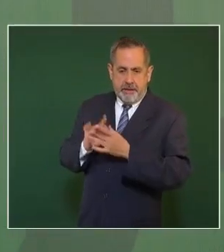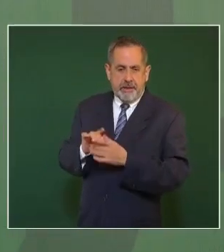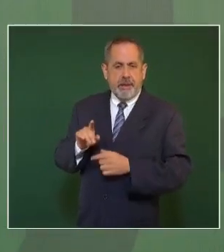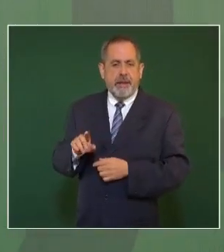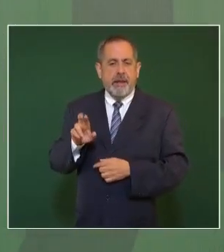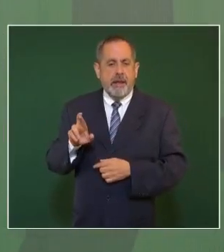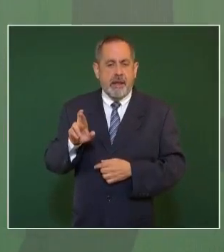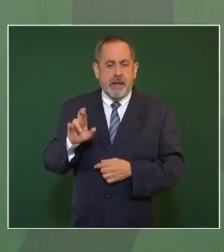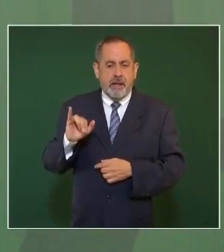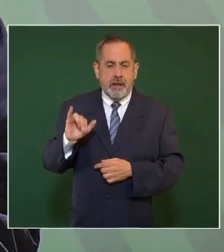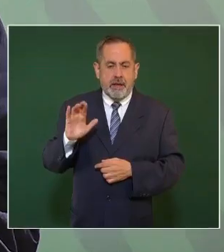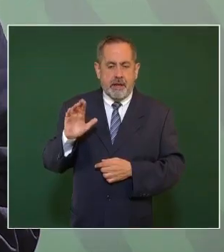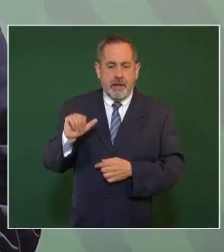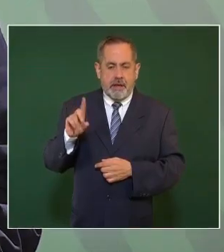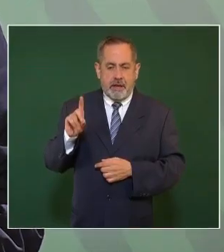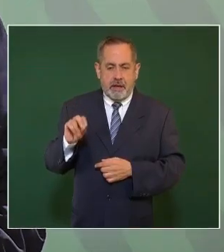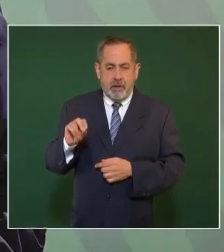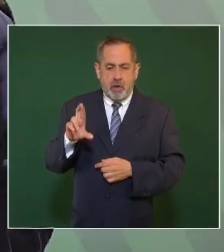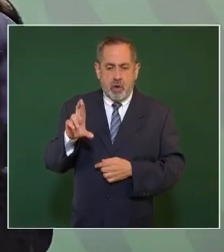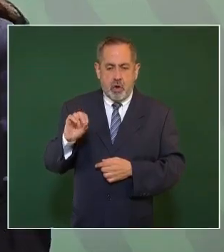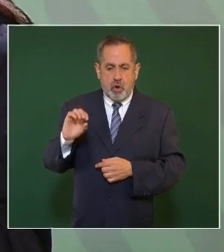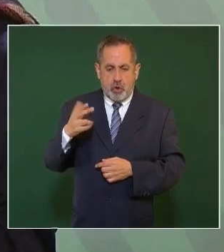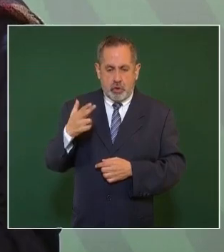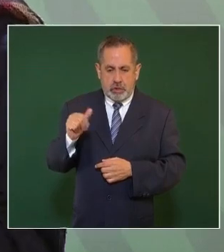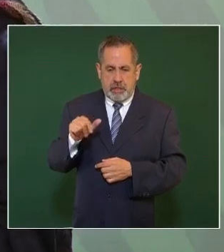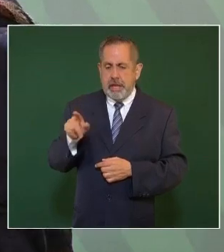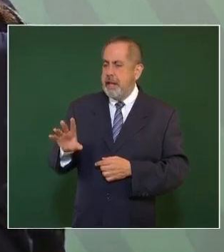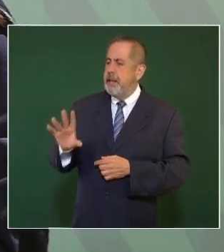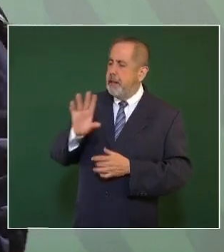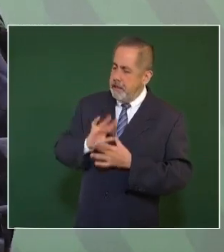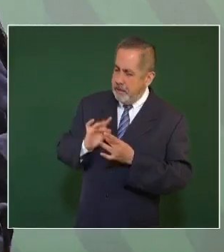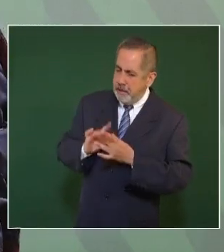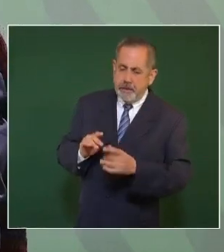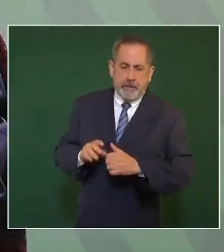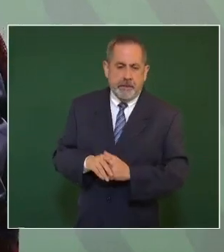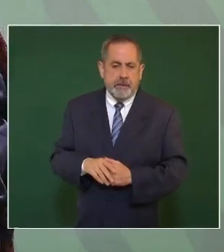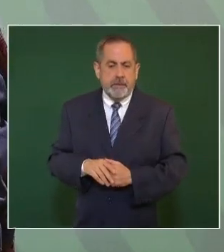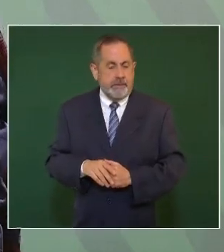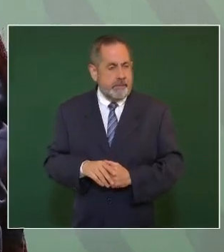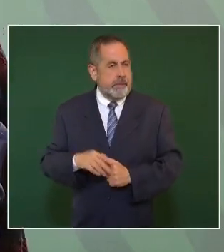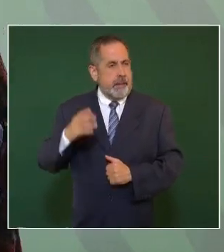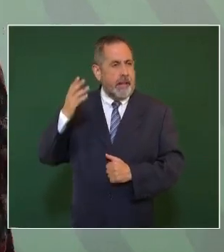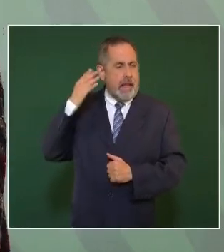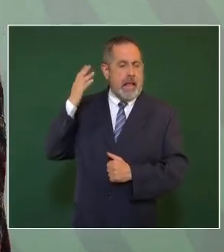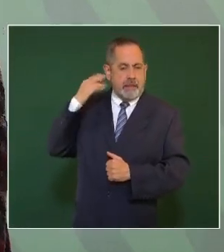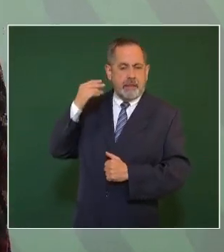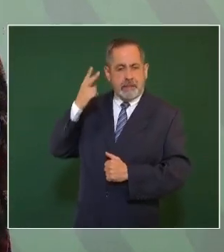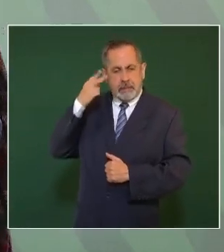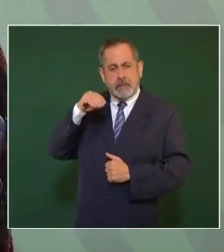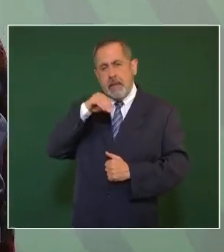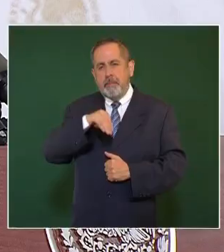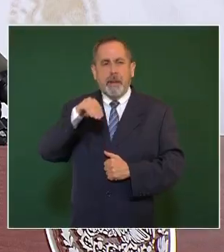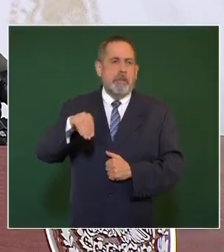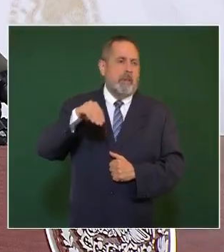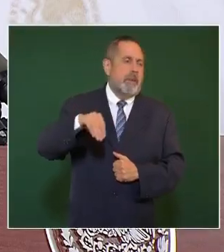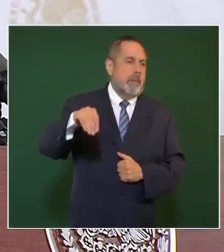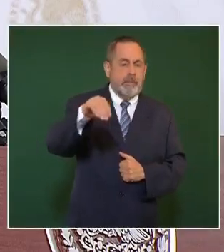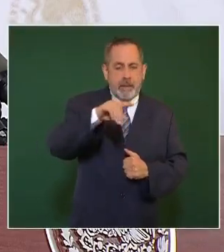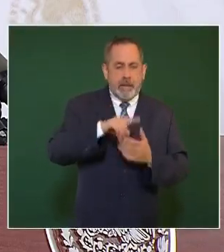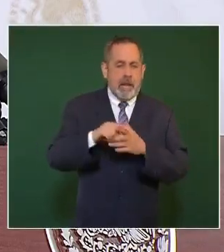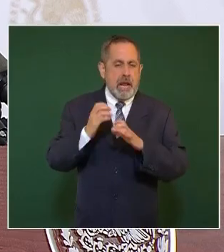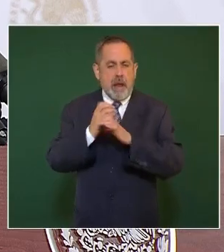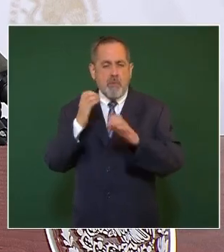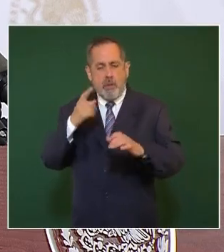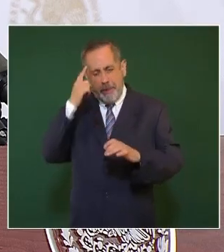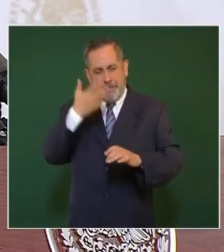Ricardo Rocha, que iban en las campañas presidenciales, en los